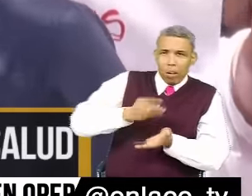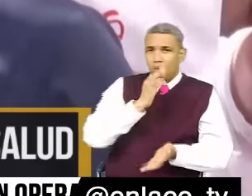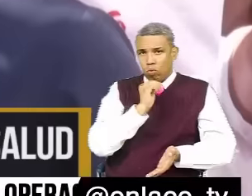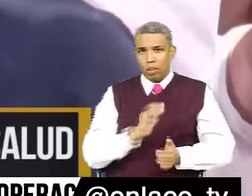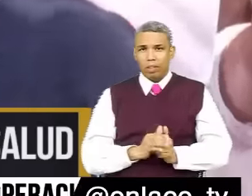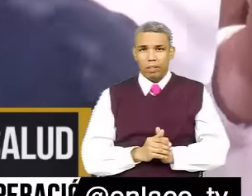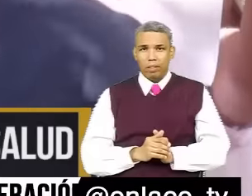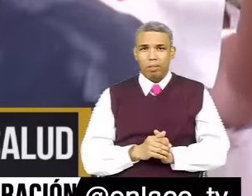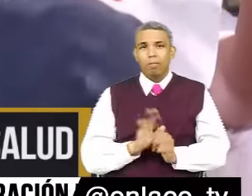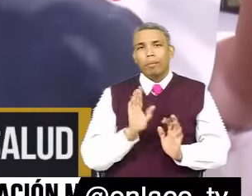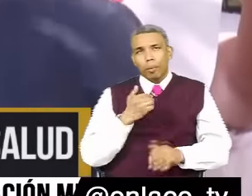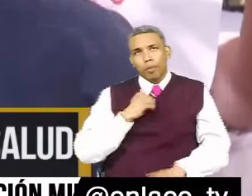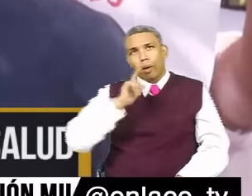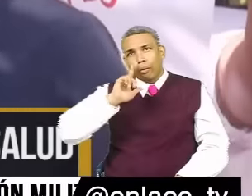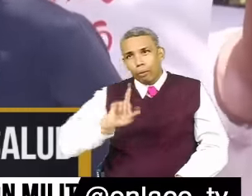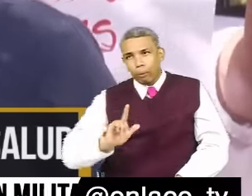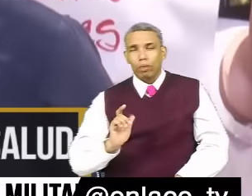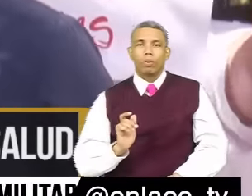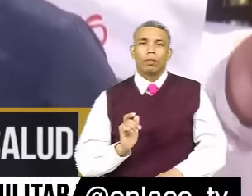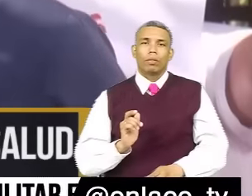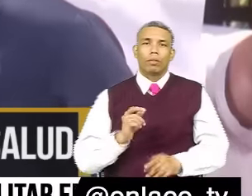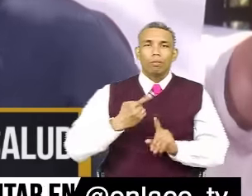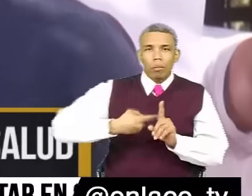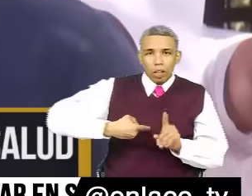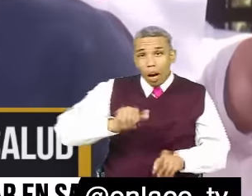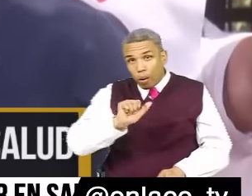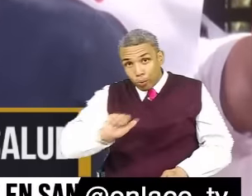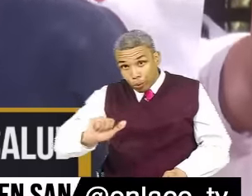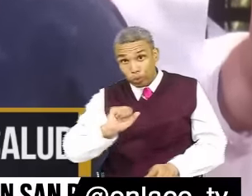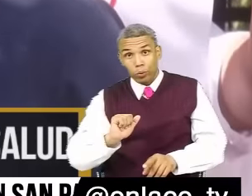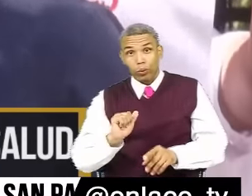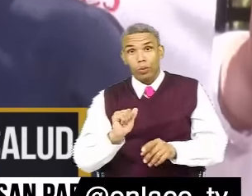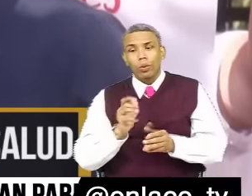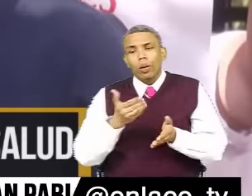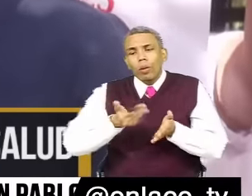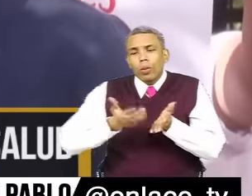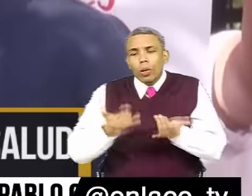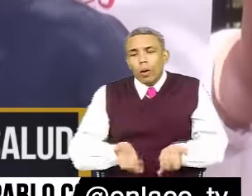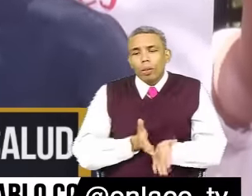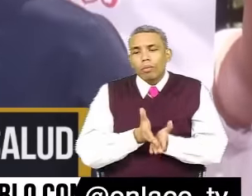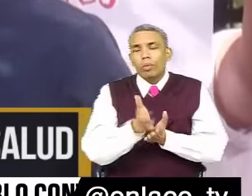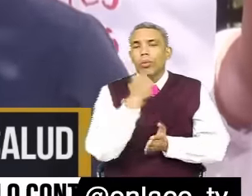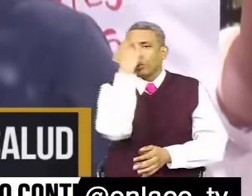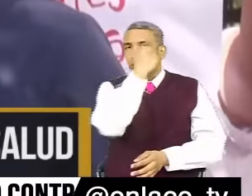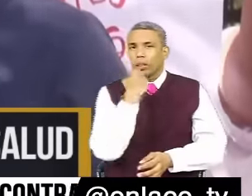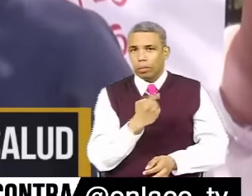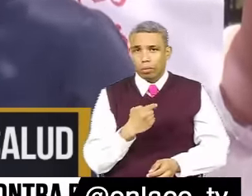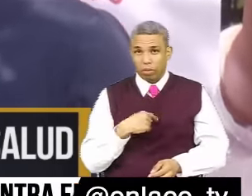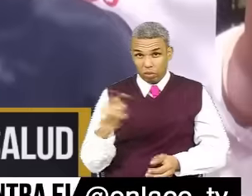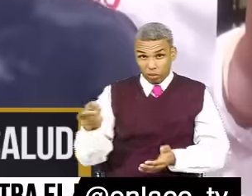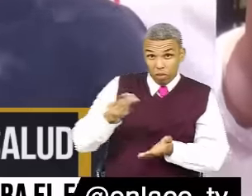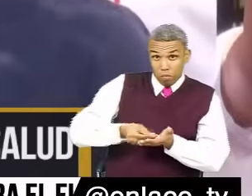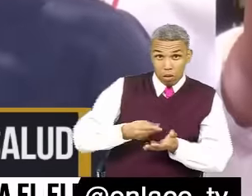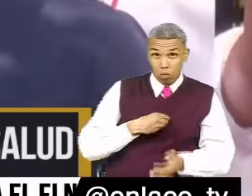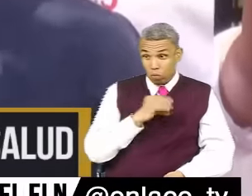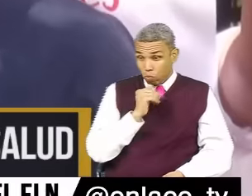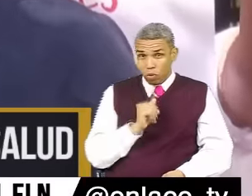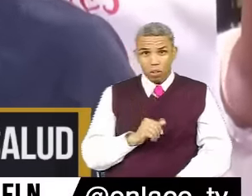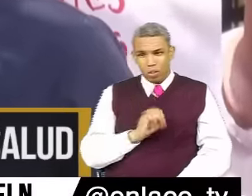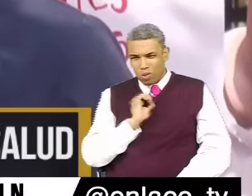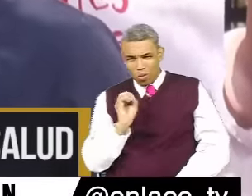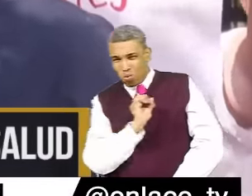que pasó julio, ya va agosto, todavía no tenemos noticias sobre la el pago de nuestros salarios, y